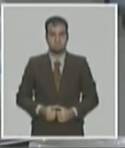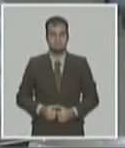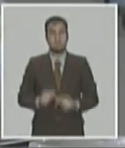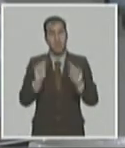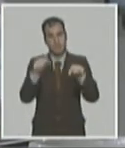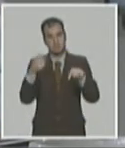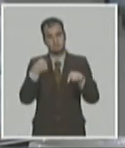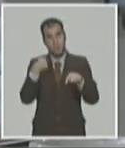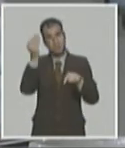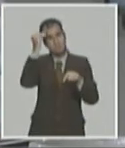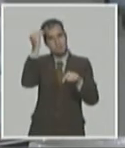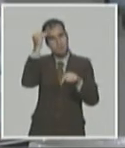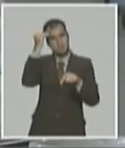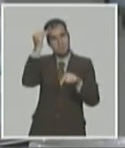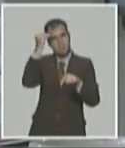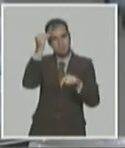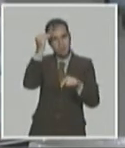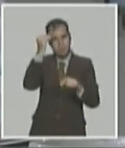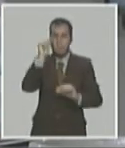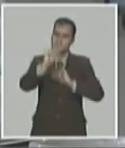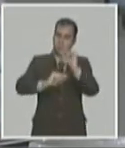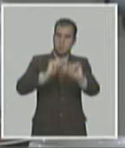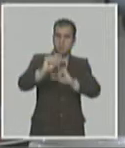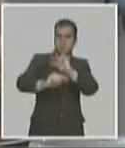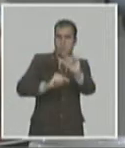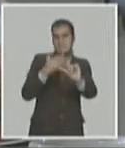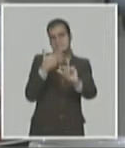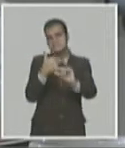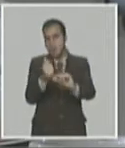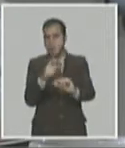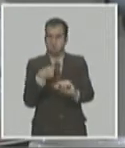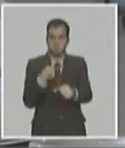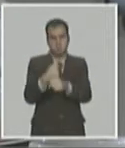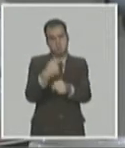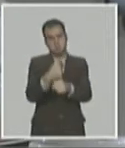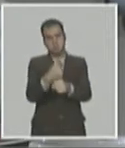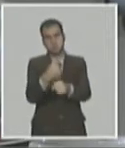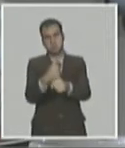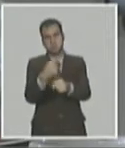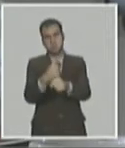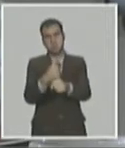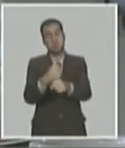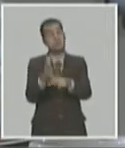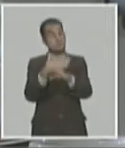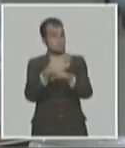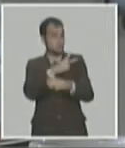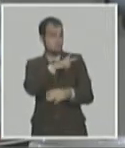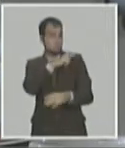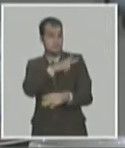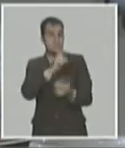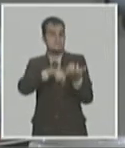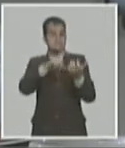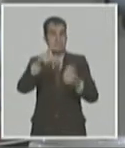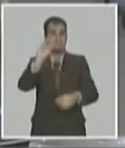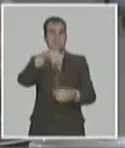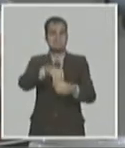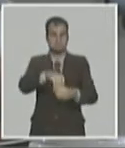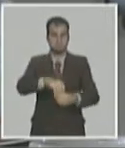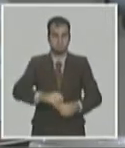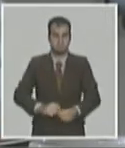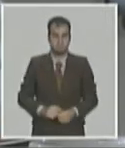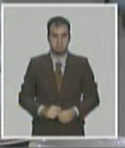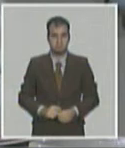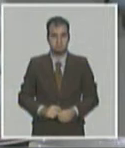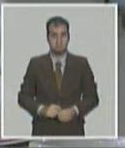experiencias e incorporar un marco teórico que me fue útil para el desempeño de las funciones del partido posteriormente y después